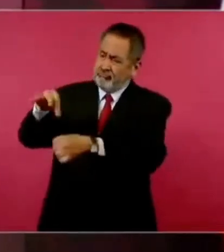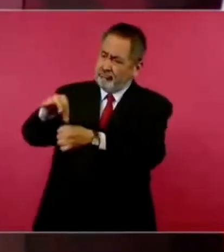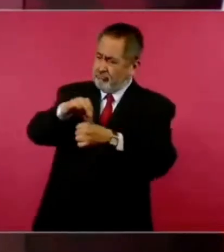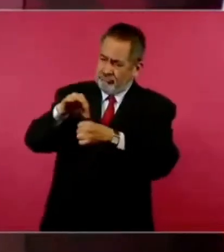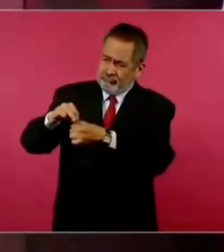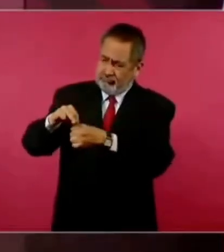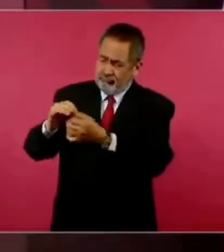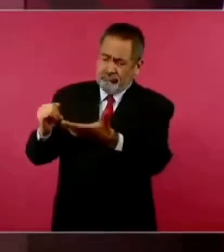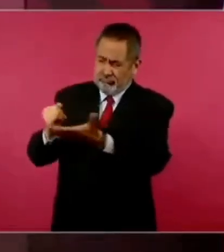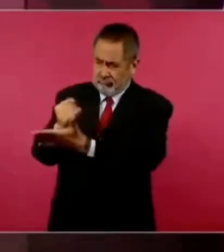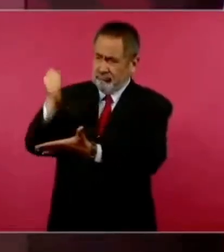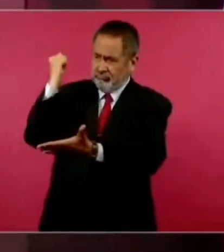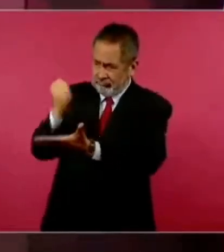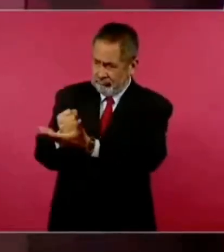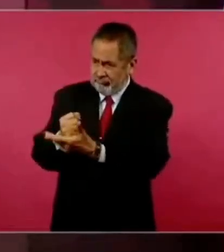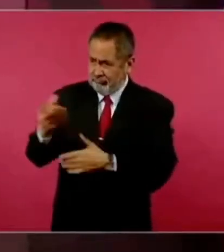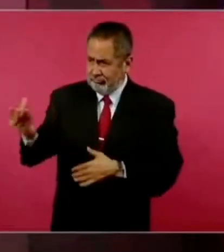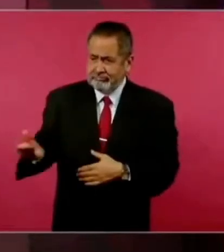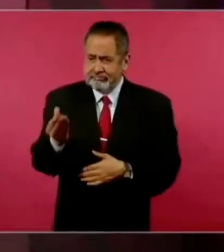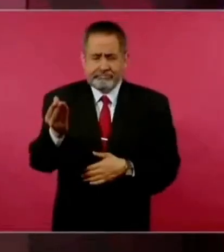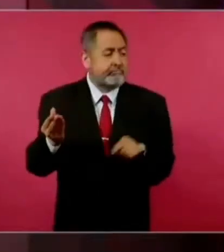y democrático, claro,